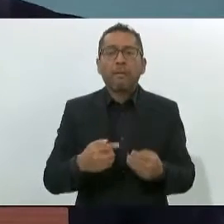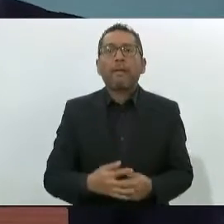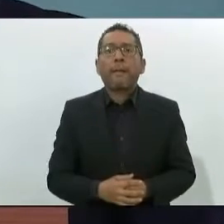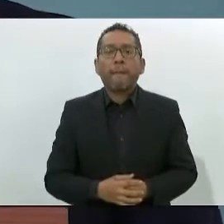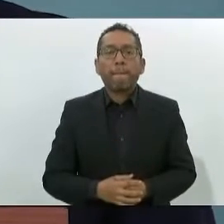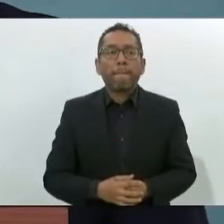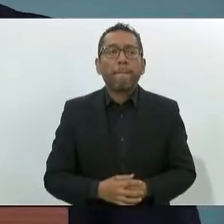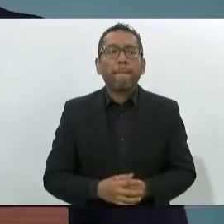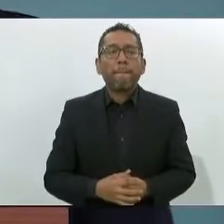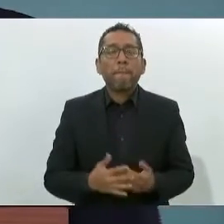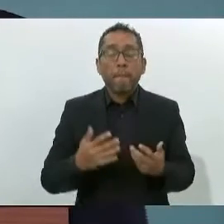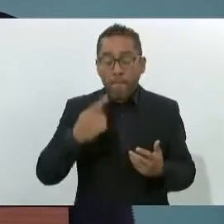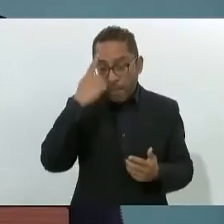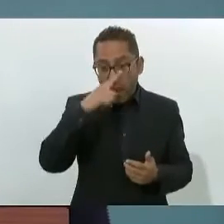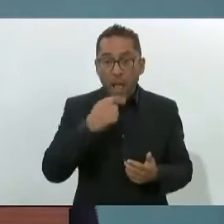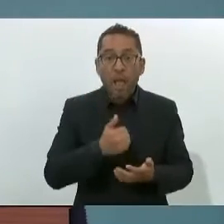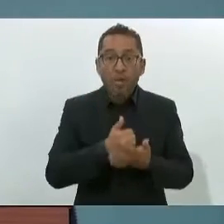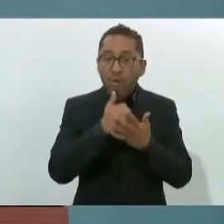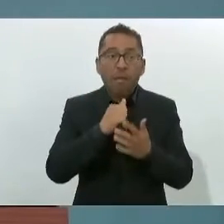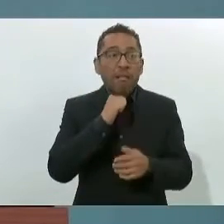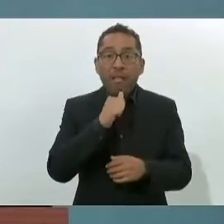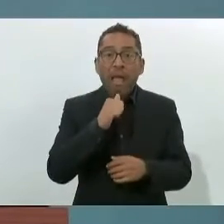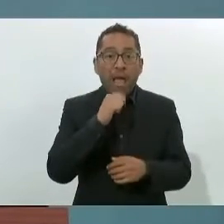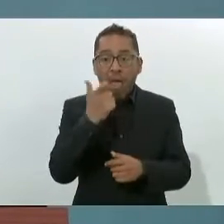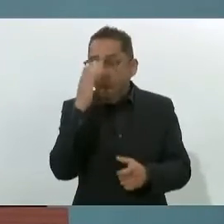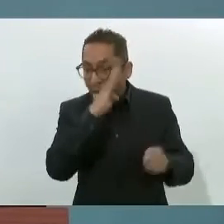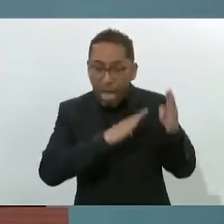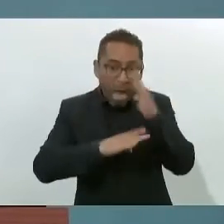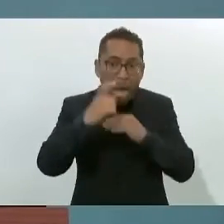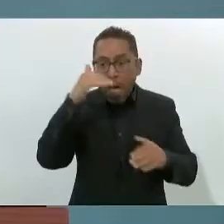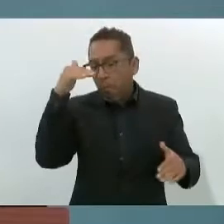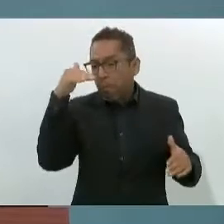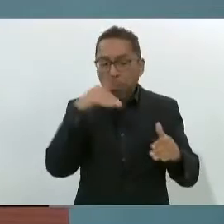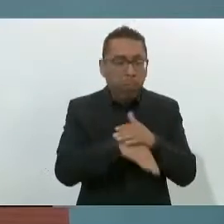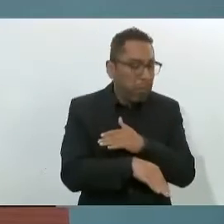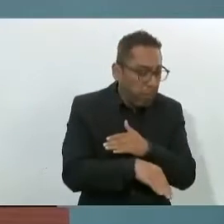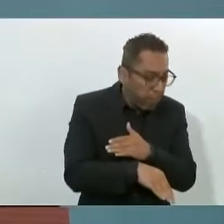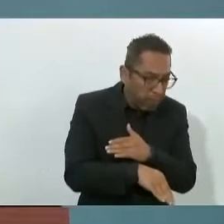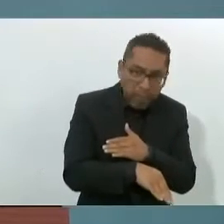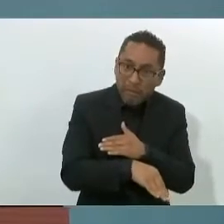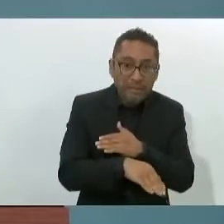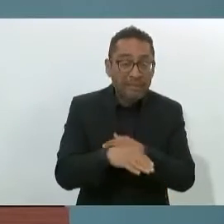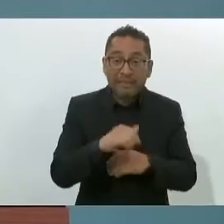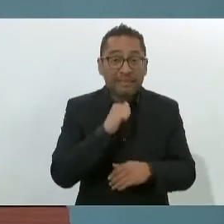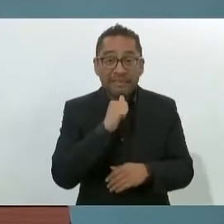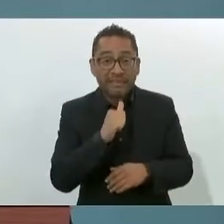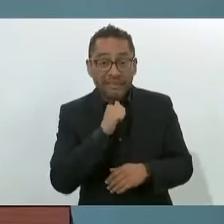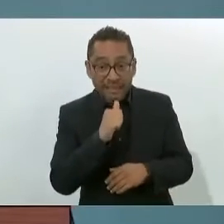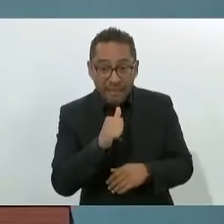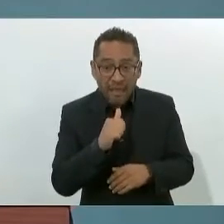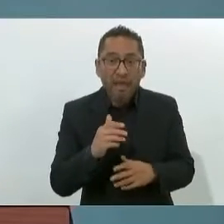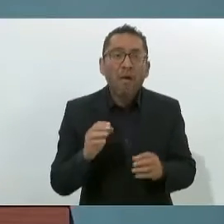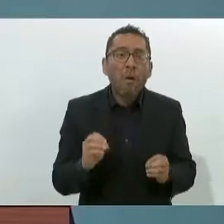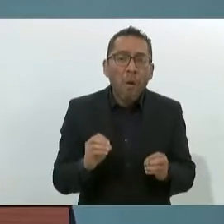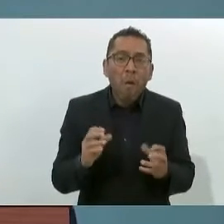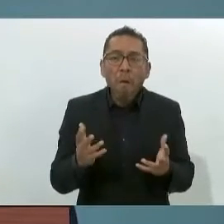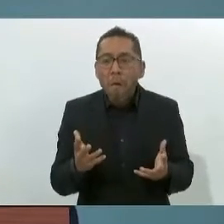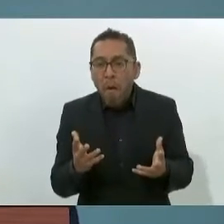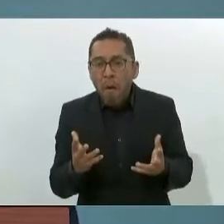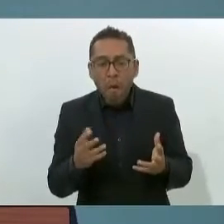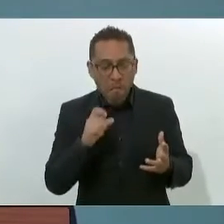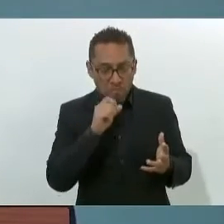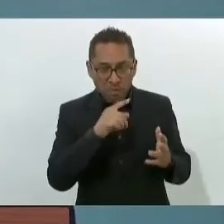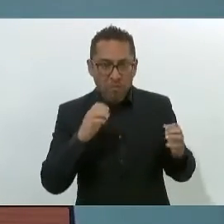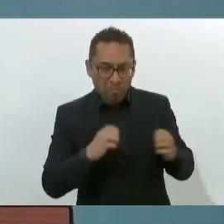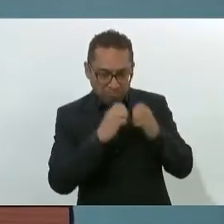no caer tanto en lo económico y no padecer por la